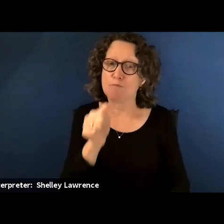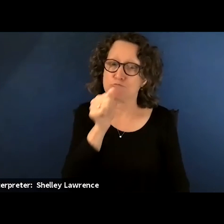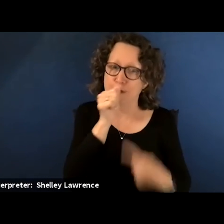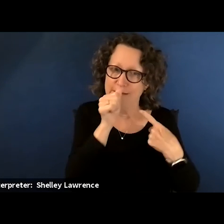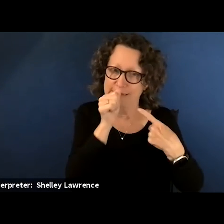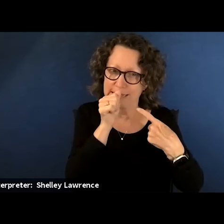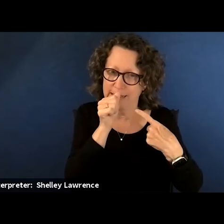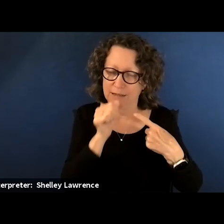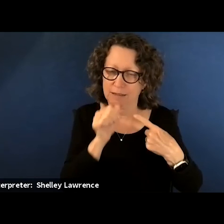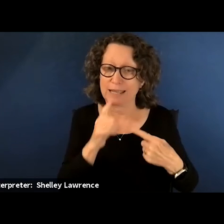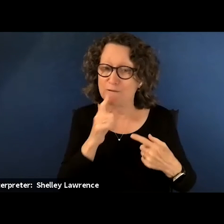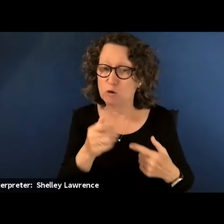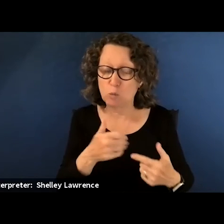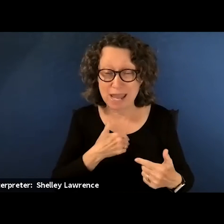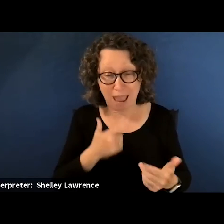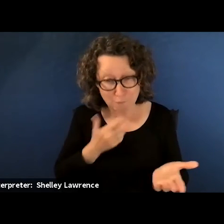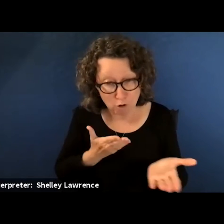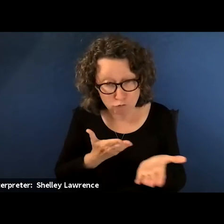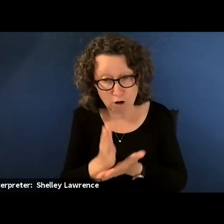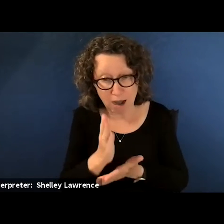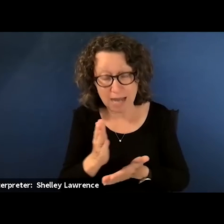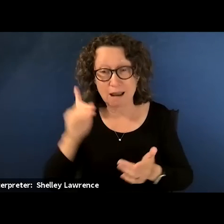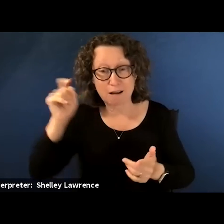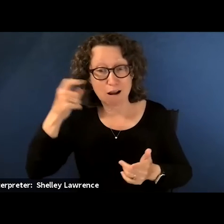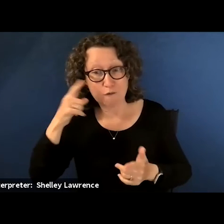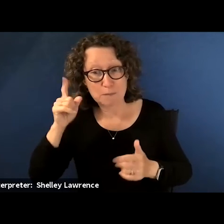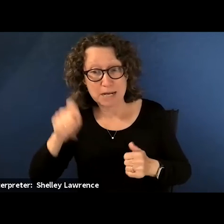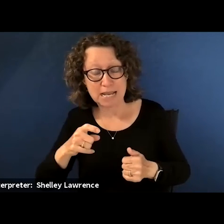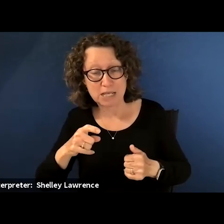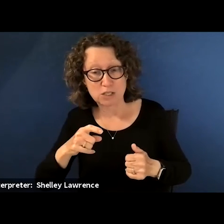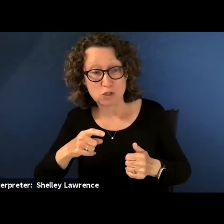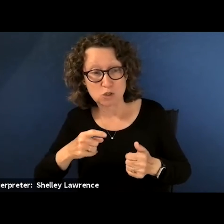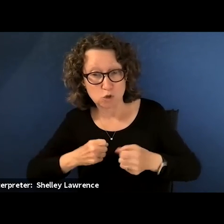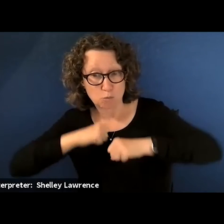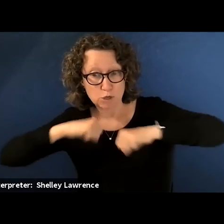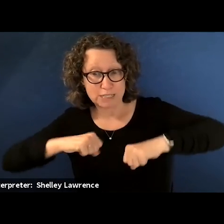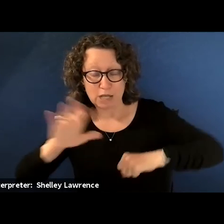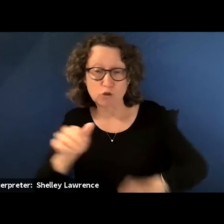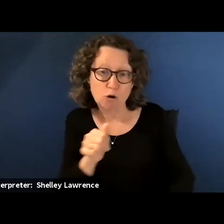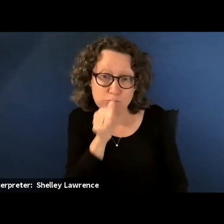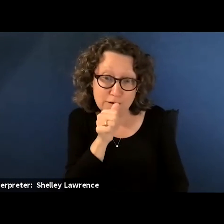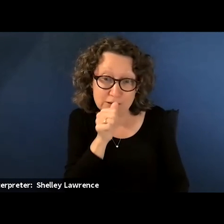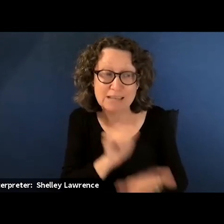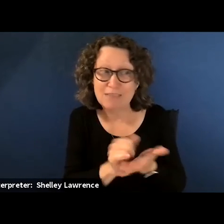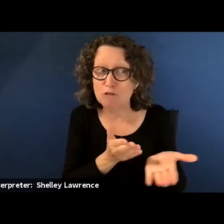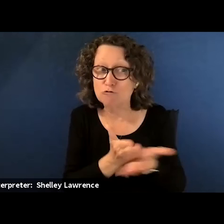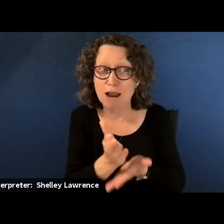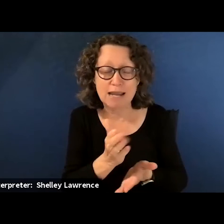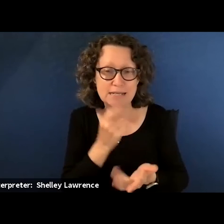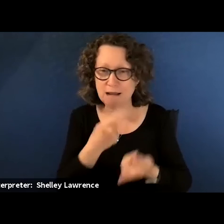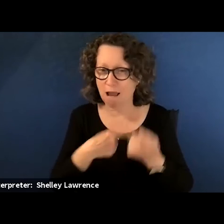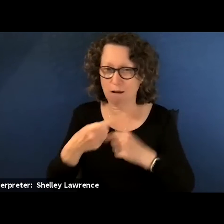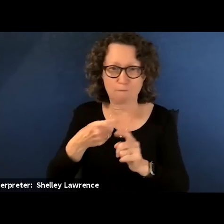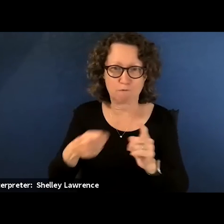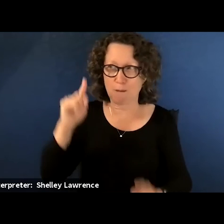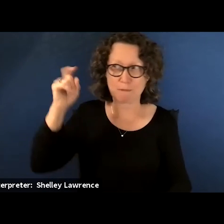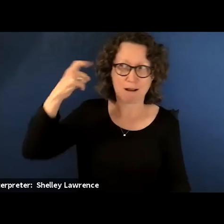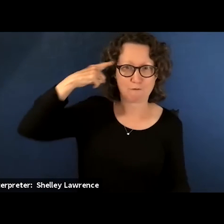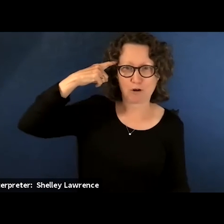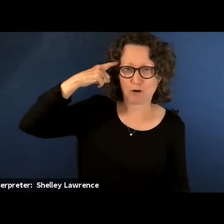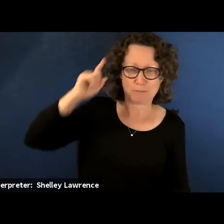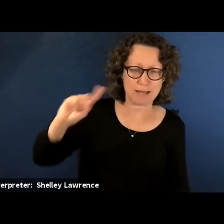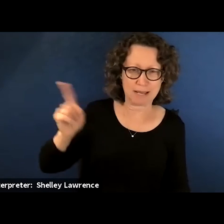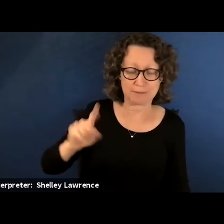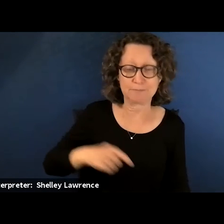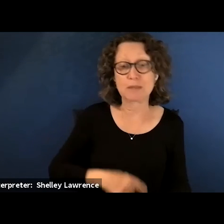y tener el derecho a la privacidad. El gobierno debe de proteger ese derecho y ese derecho